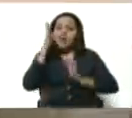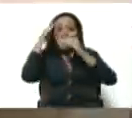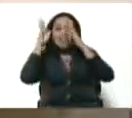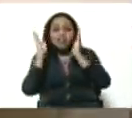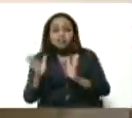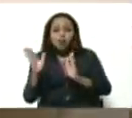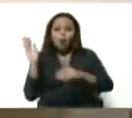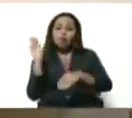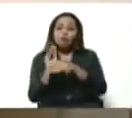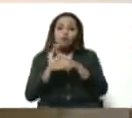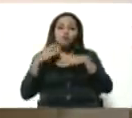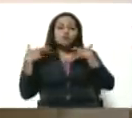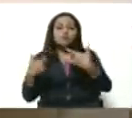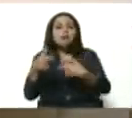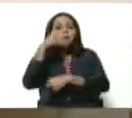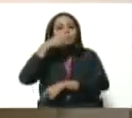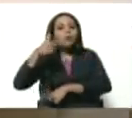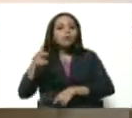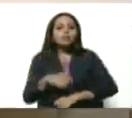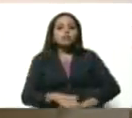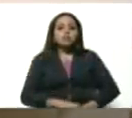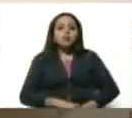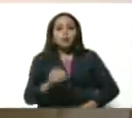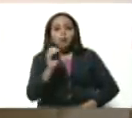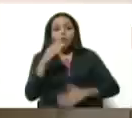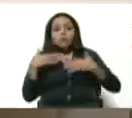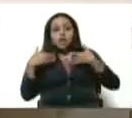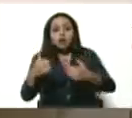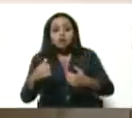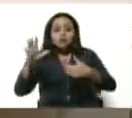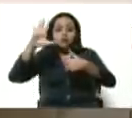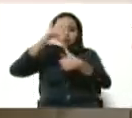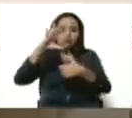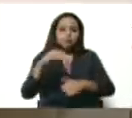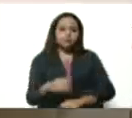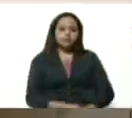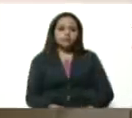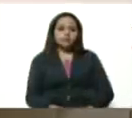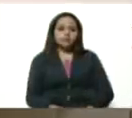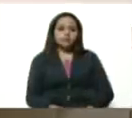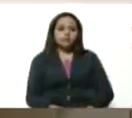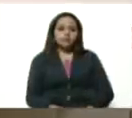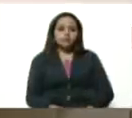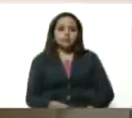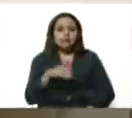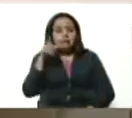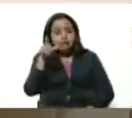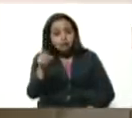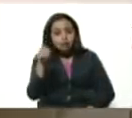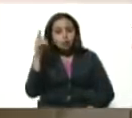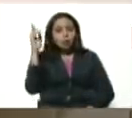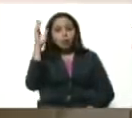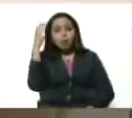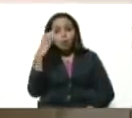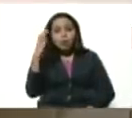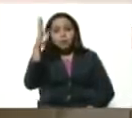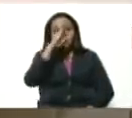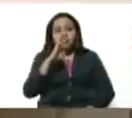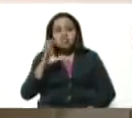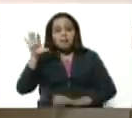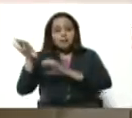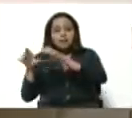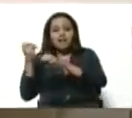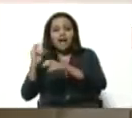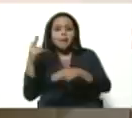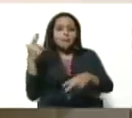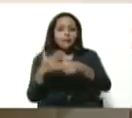ni la salud de sus pueblos ni la salud regional son una verdadera amenaza para nuestra región y así